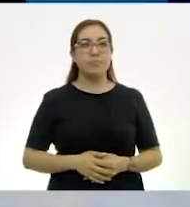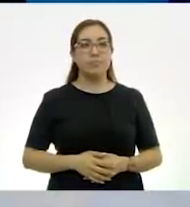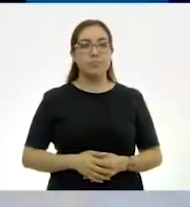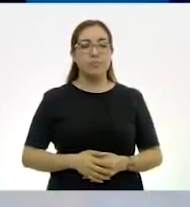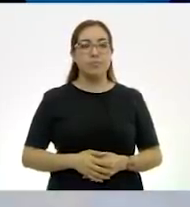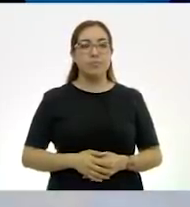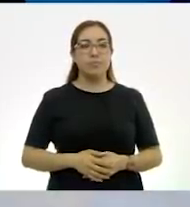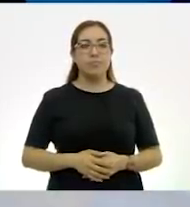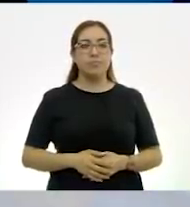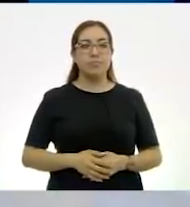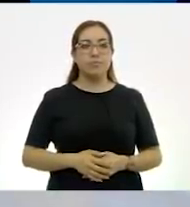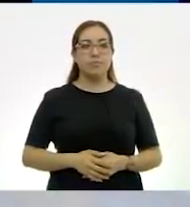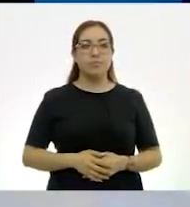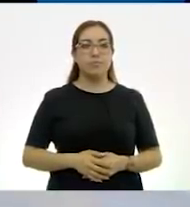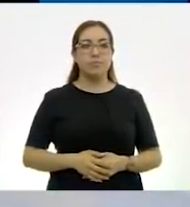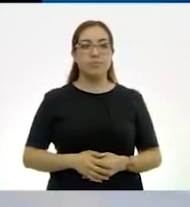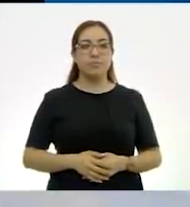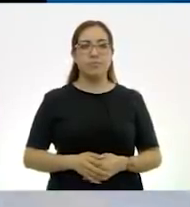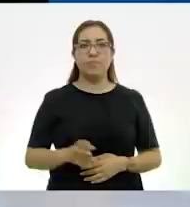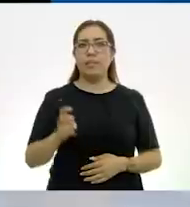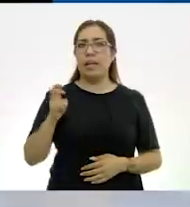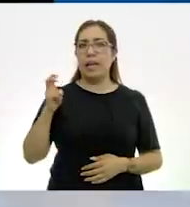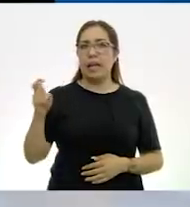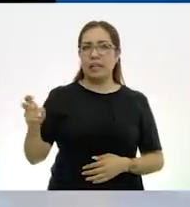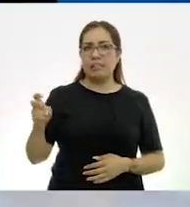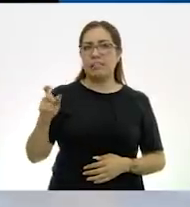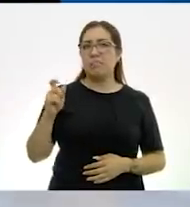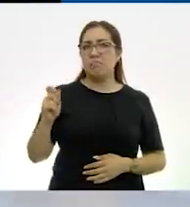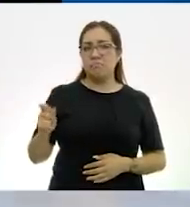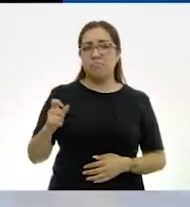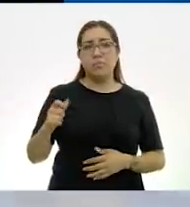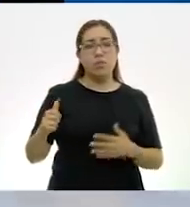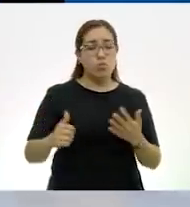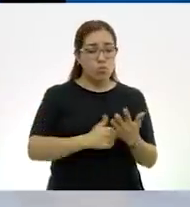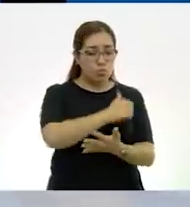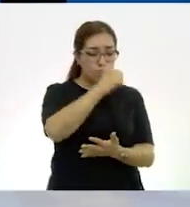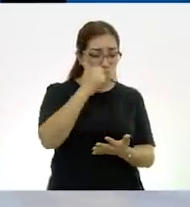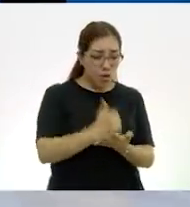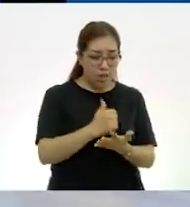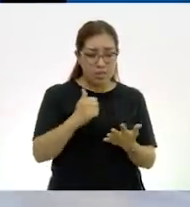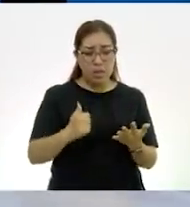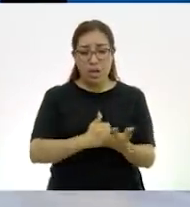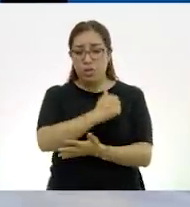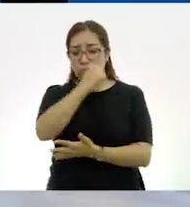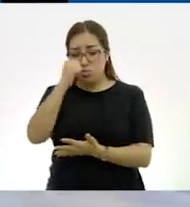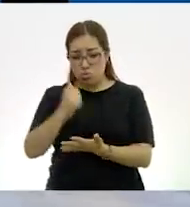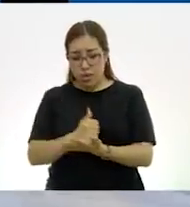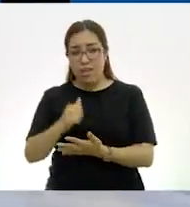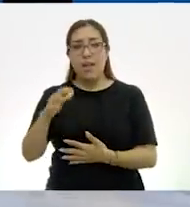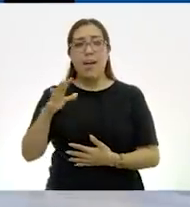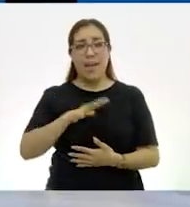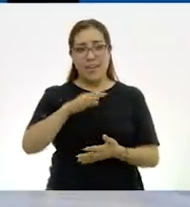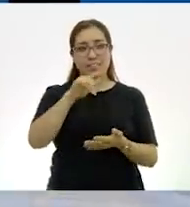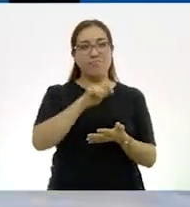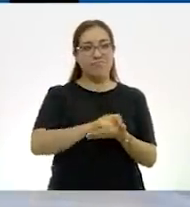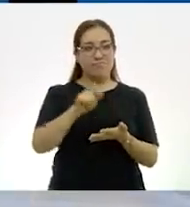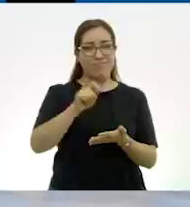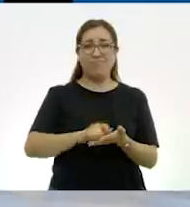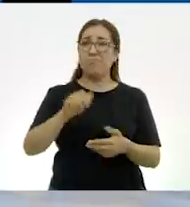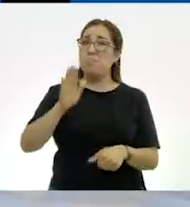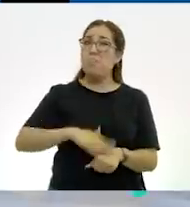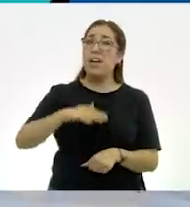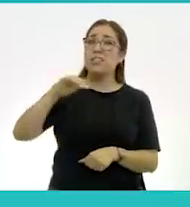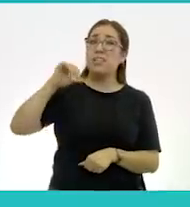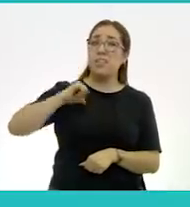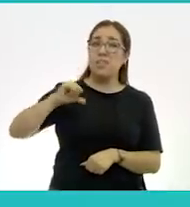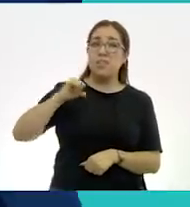Entonces, estas principalmente son las ciudades, las civilizaciones donde se crearon los primeros sistemas de escritura. El más antiguo es